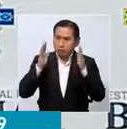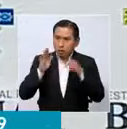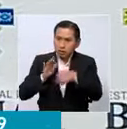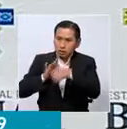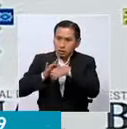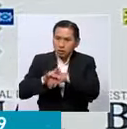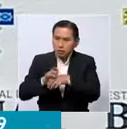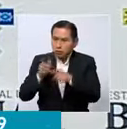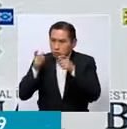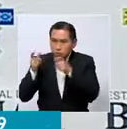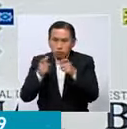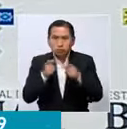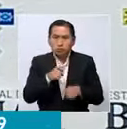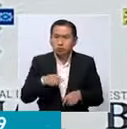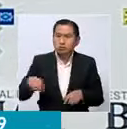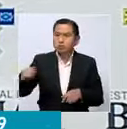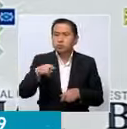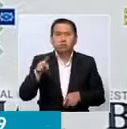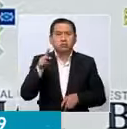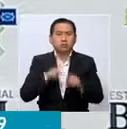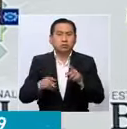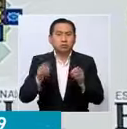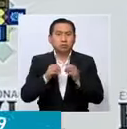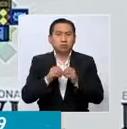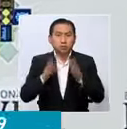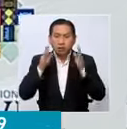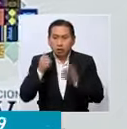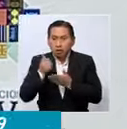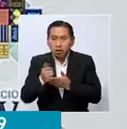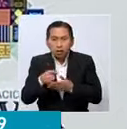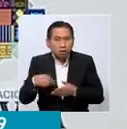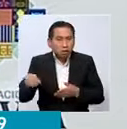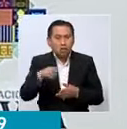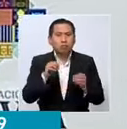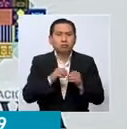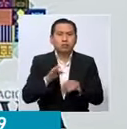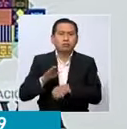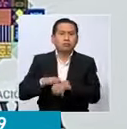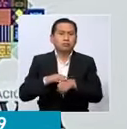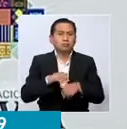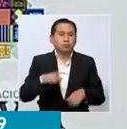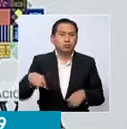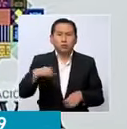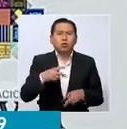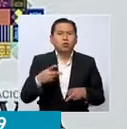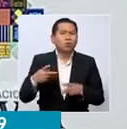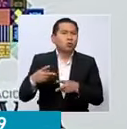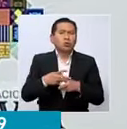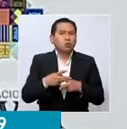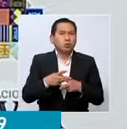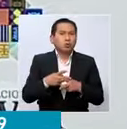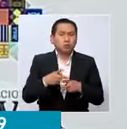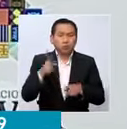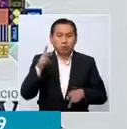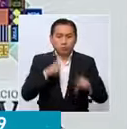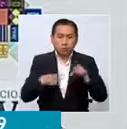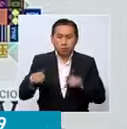dirigidas a la población actividades de mitigación orientadas a evitar que nuestros pacientes